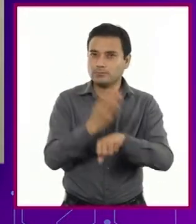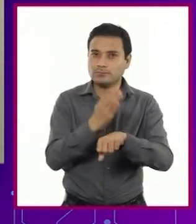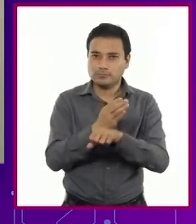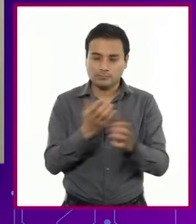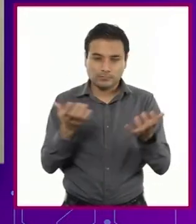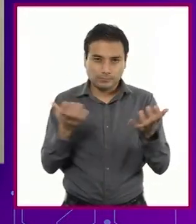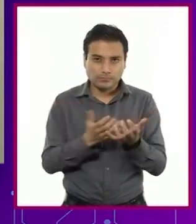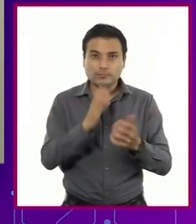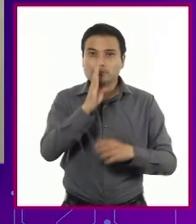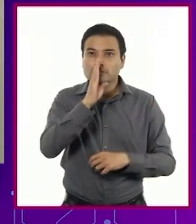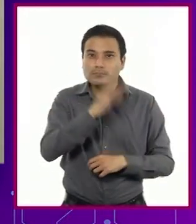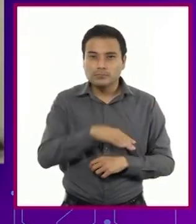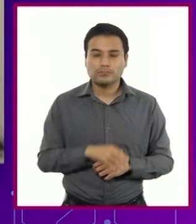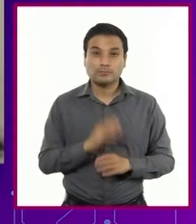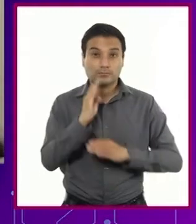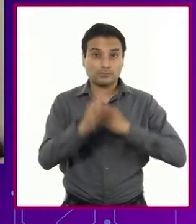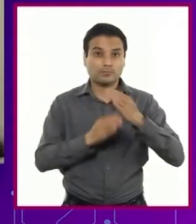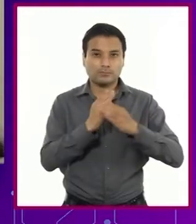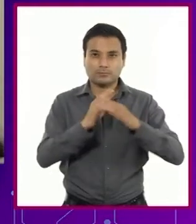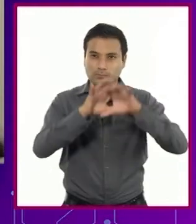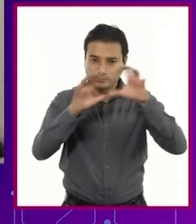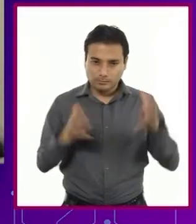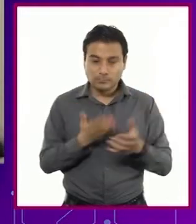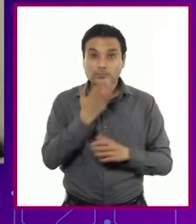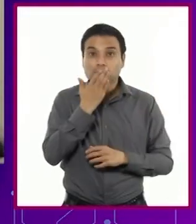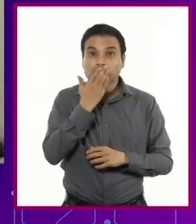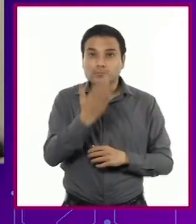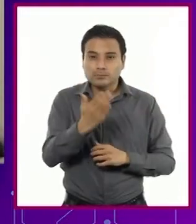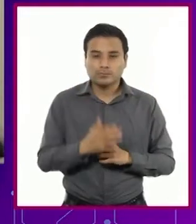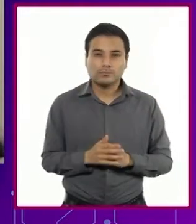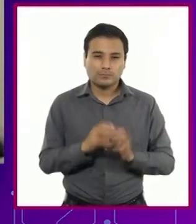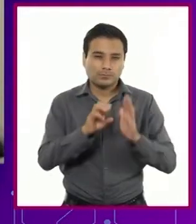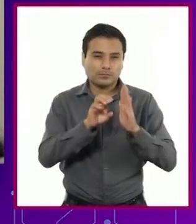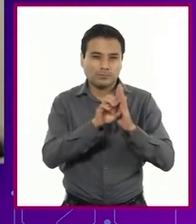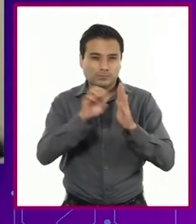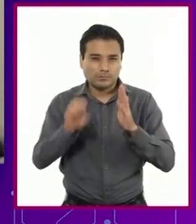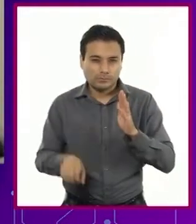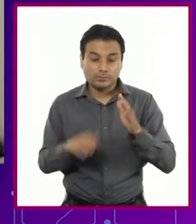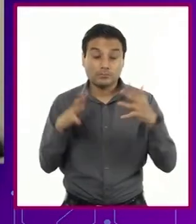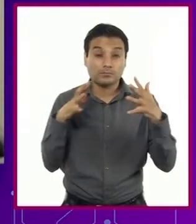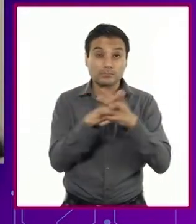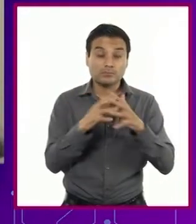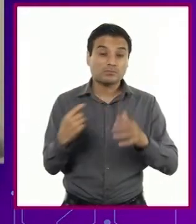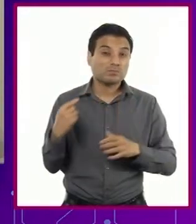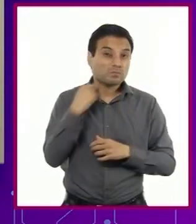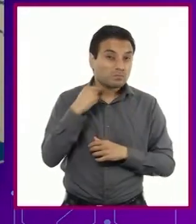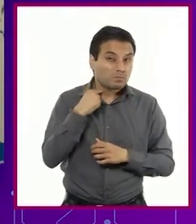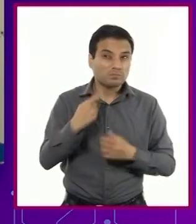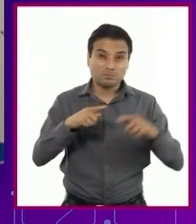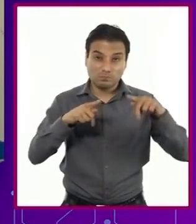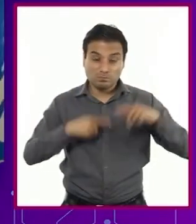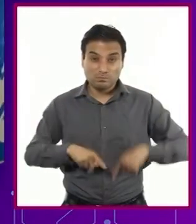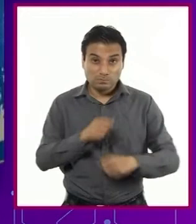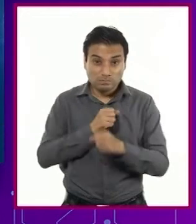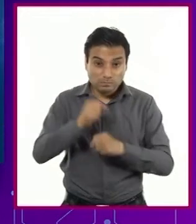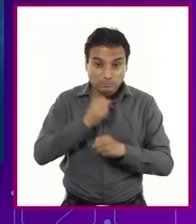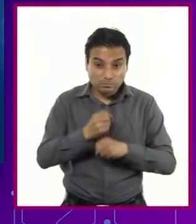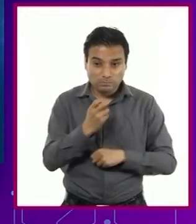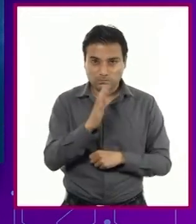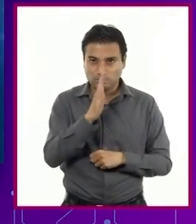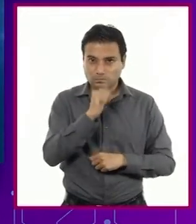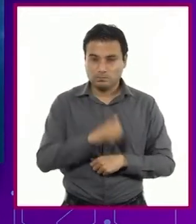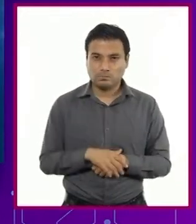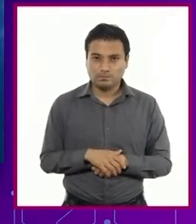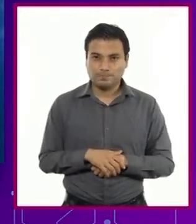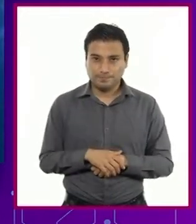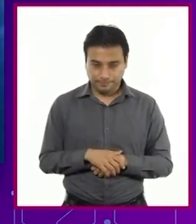y el bienestar del mundo, como el genocidio y los crímenes de guerra y de lesa humanidad. Los 2 primeros casos de la